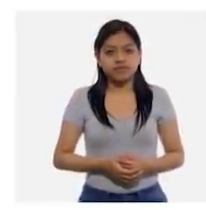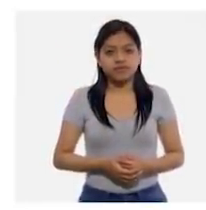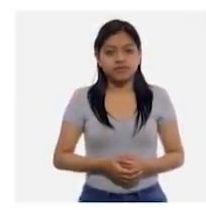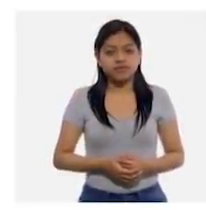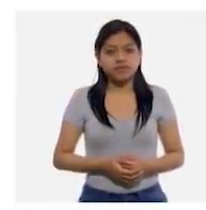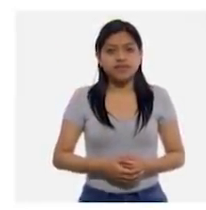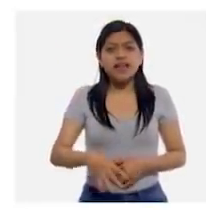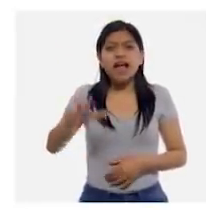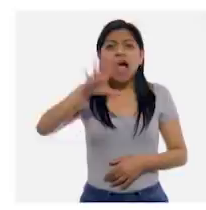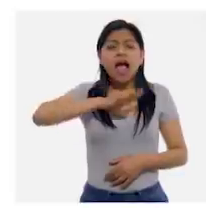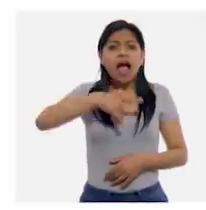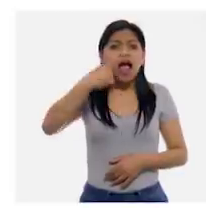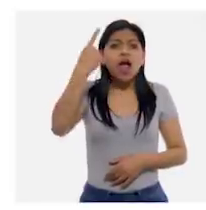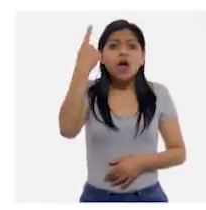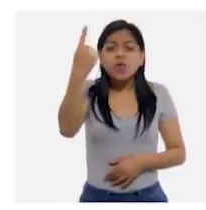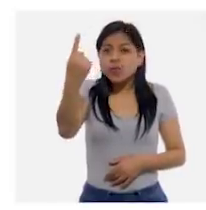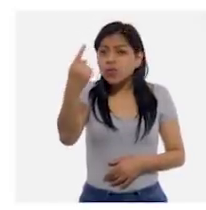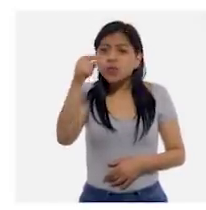¿Hay alguien ahí?